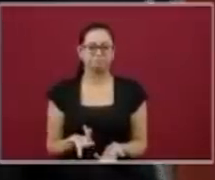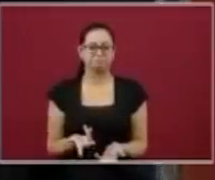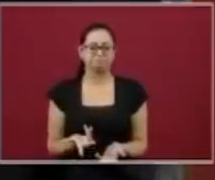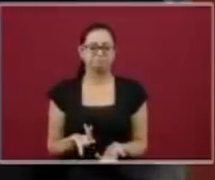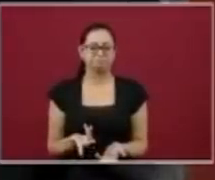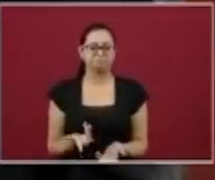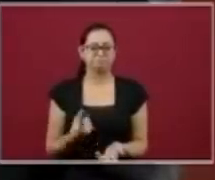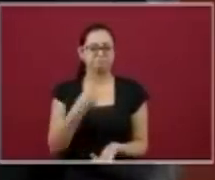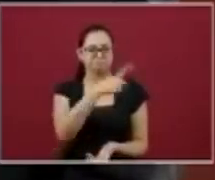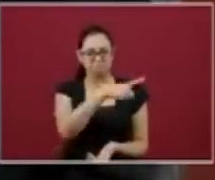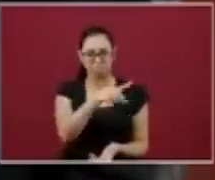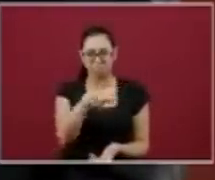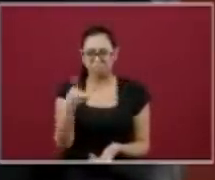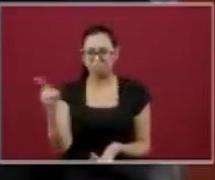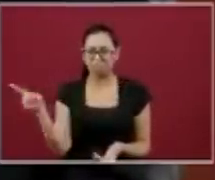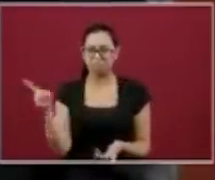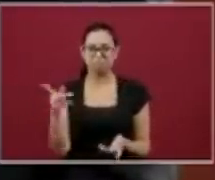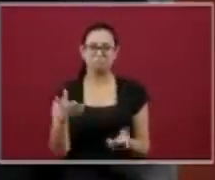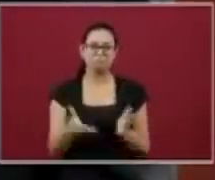mantenían las obras